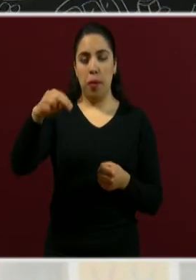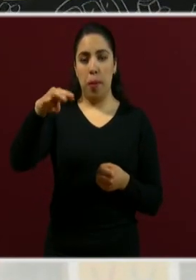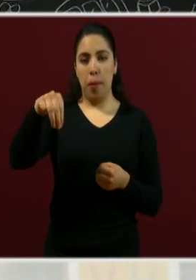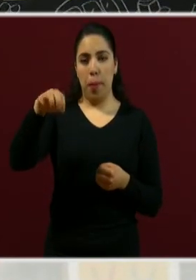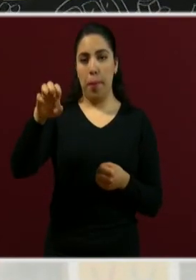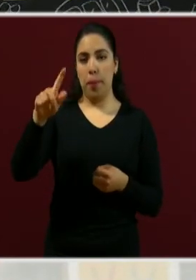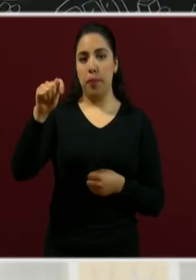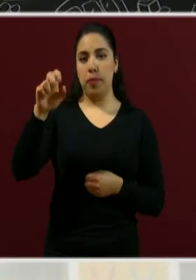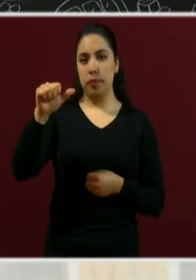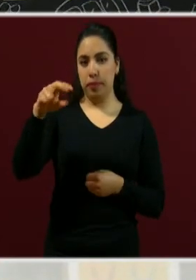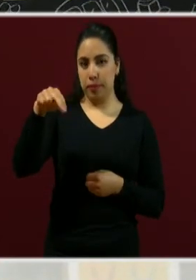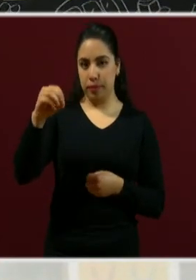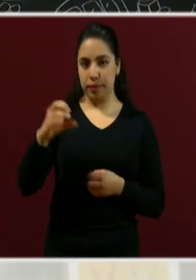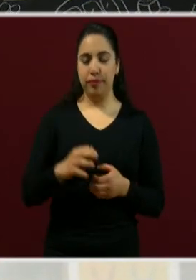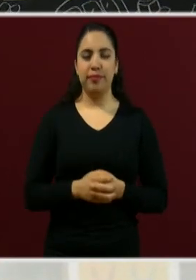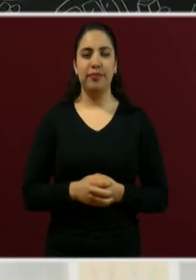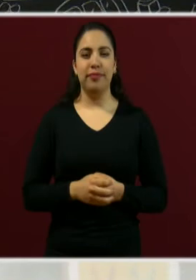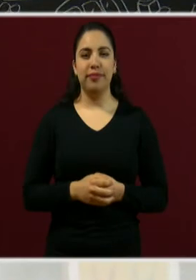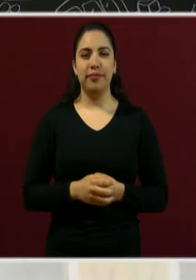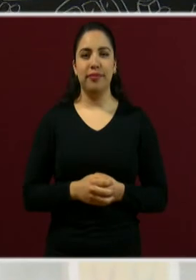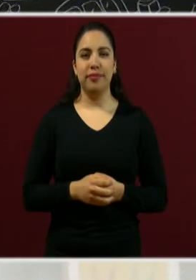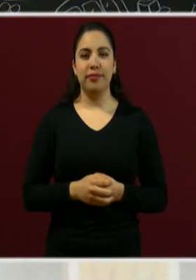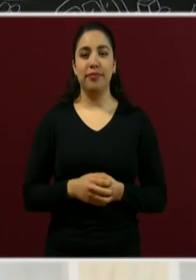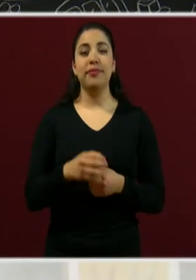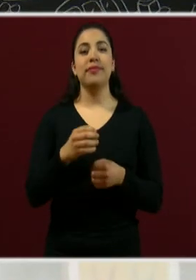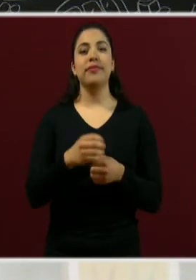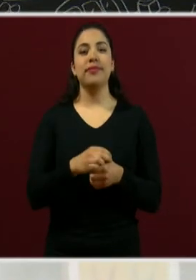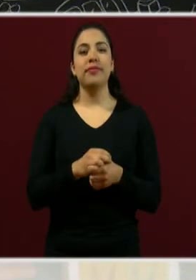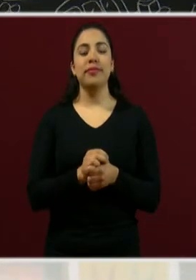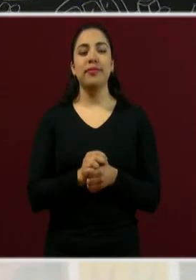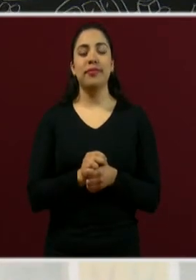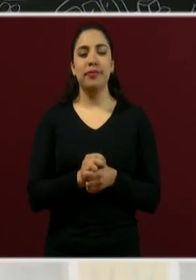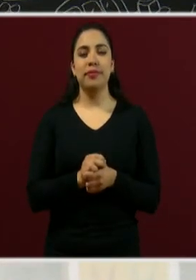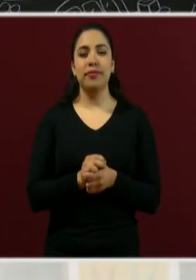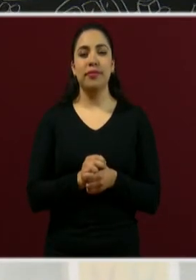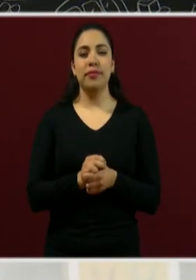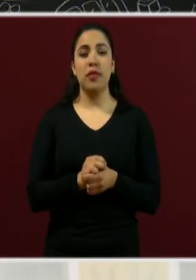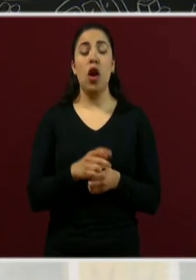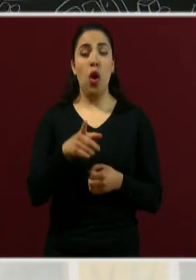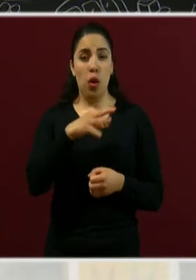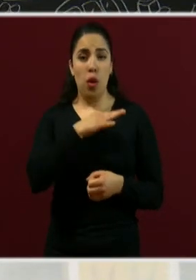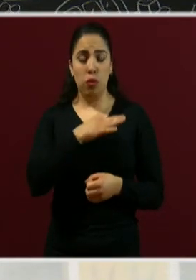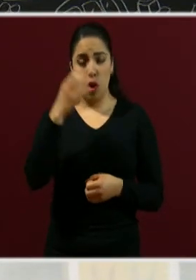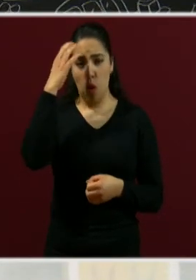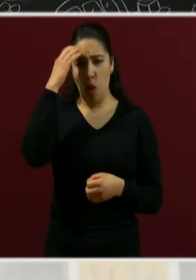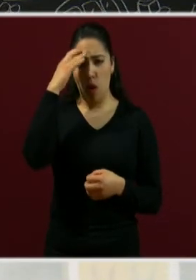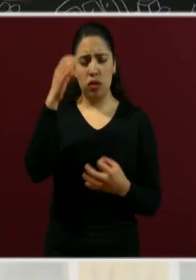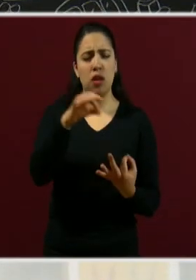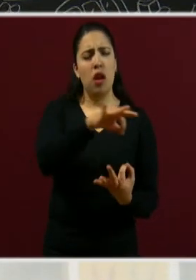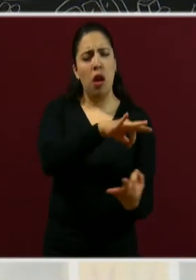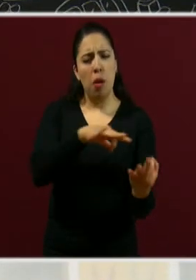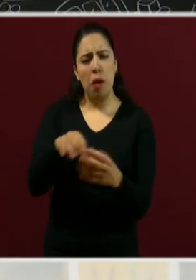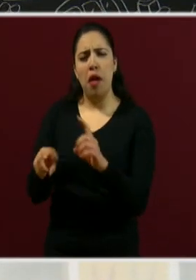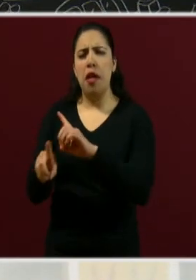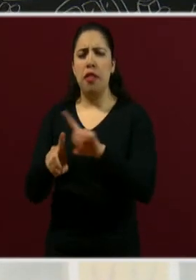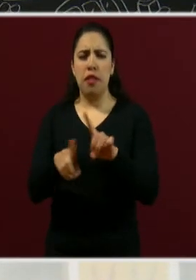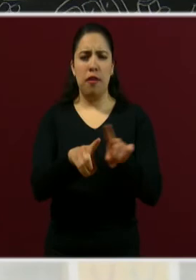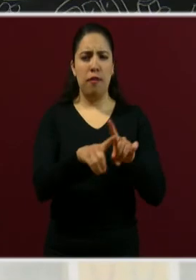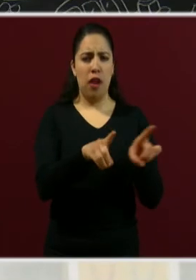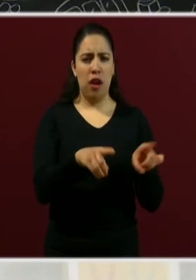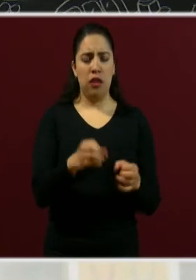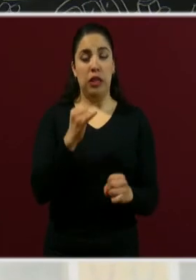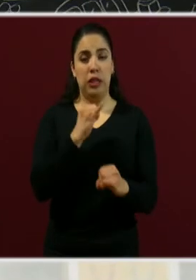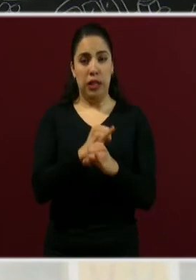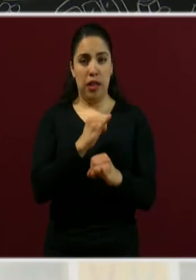Te invito a conocer más acerca de este y otros planetas en la página de internet de la NASA.